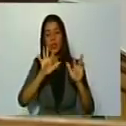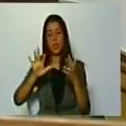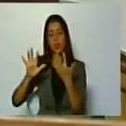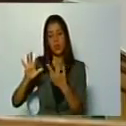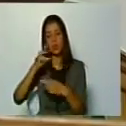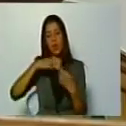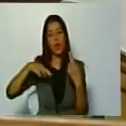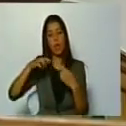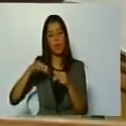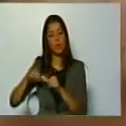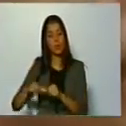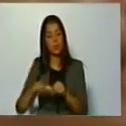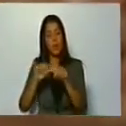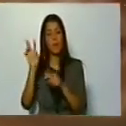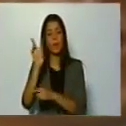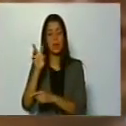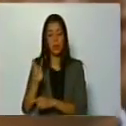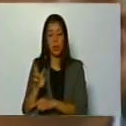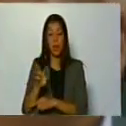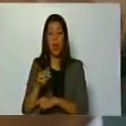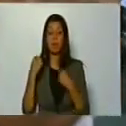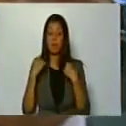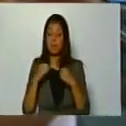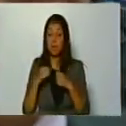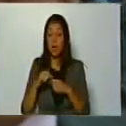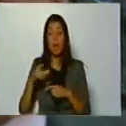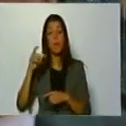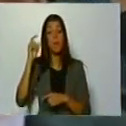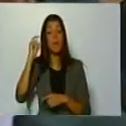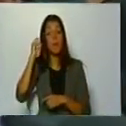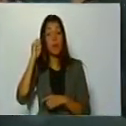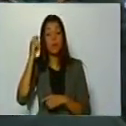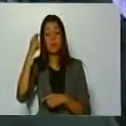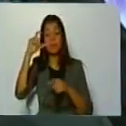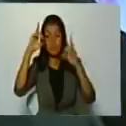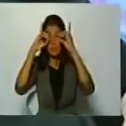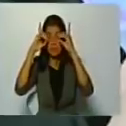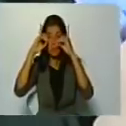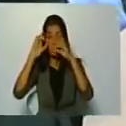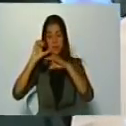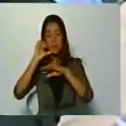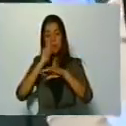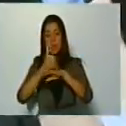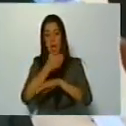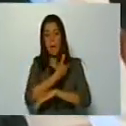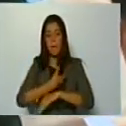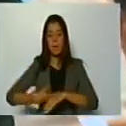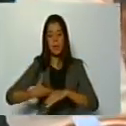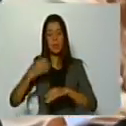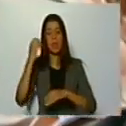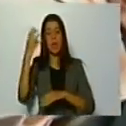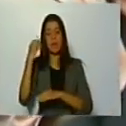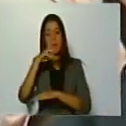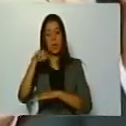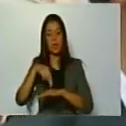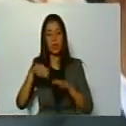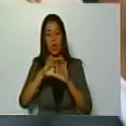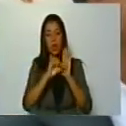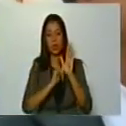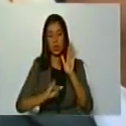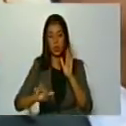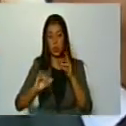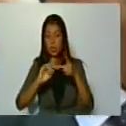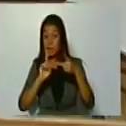Revolución Bolivariana. Cúmplase. Delcy Eloína Rodríguez Gómez, Presidenta de la Asamblea Nacional Constituyente, Aristóbulo